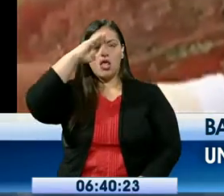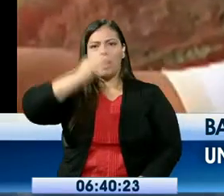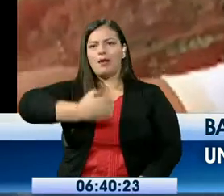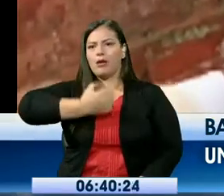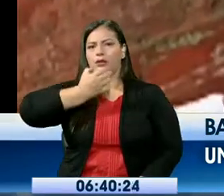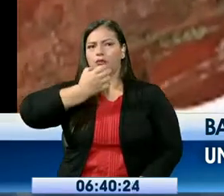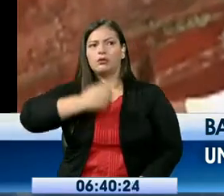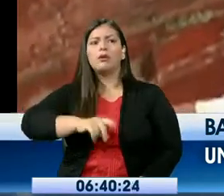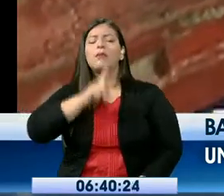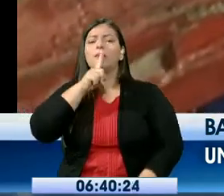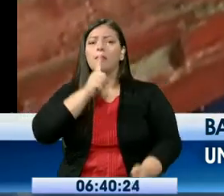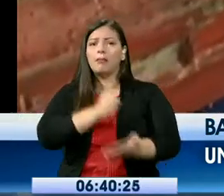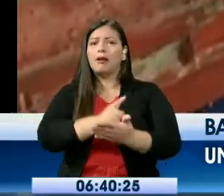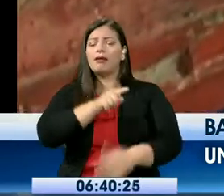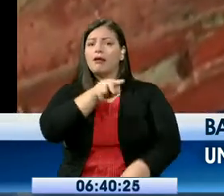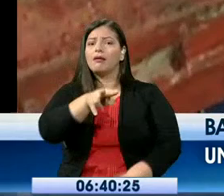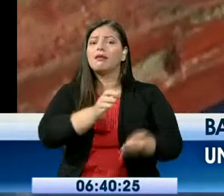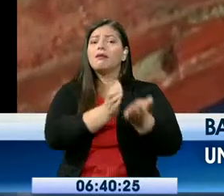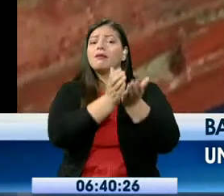el muelle. Entonces